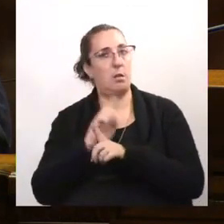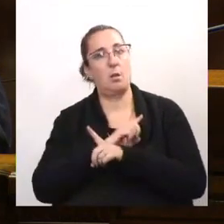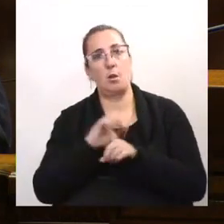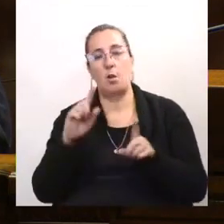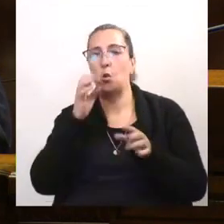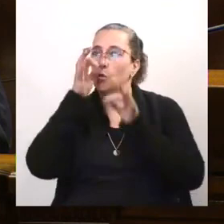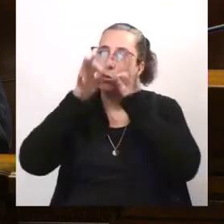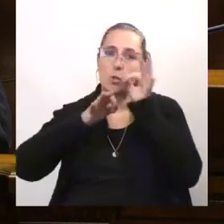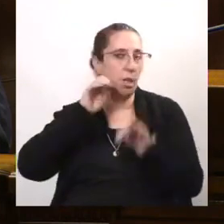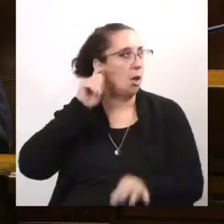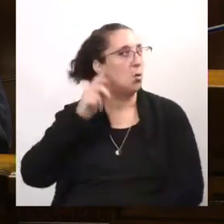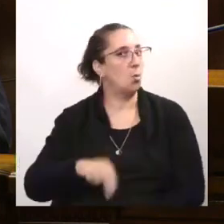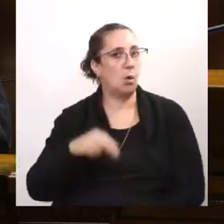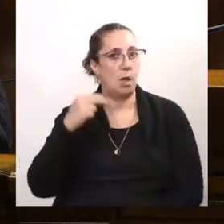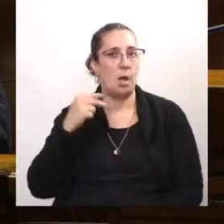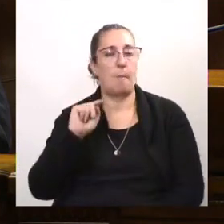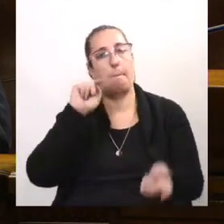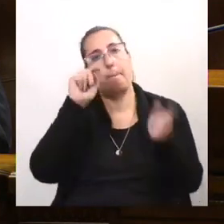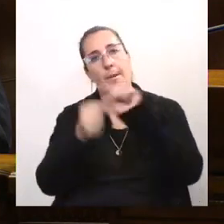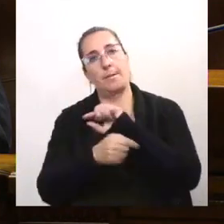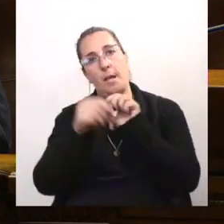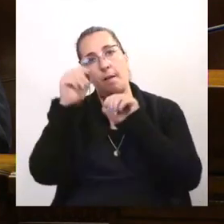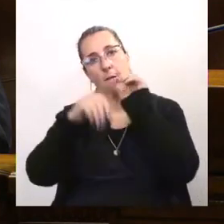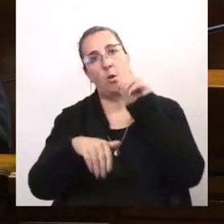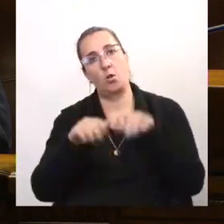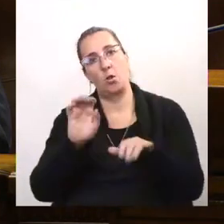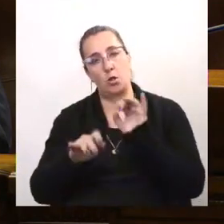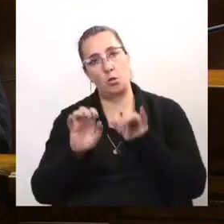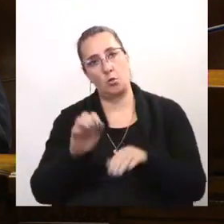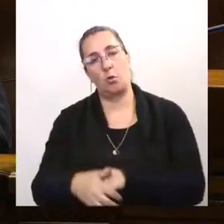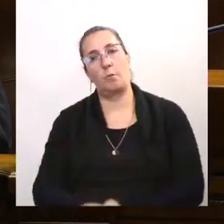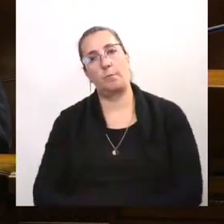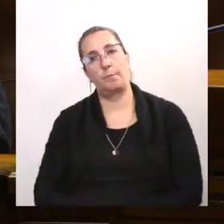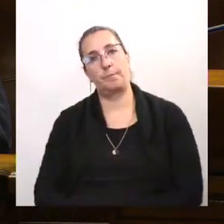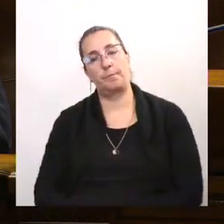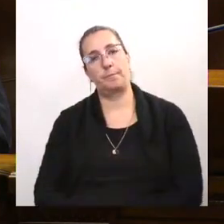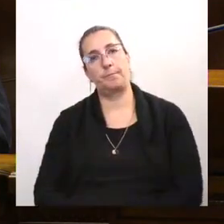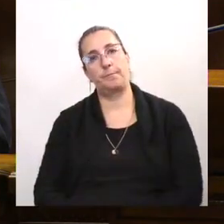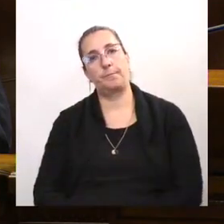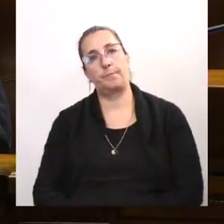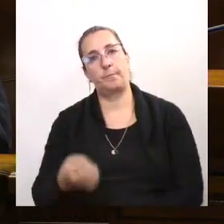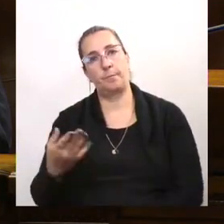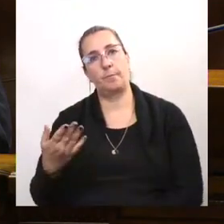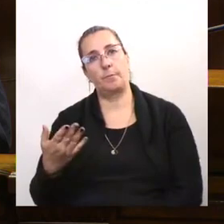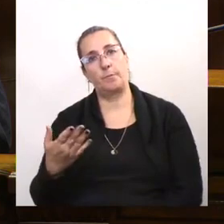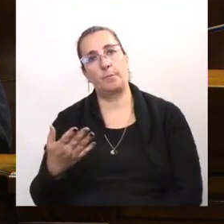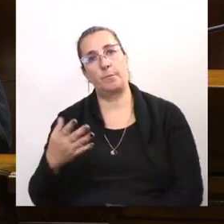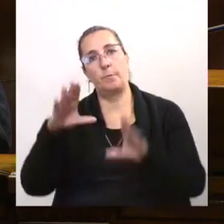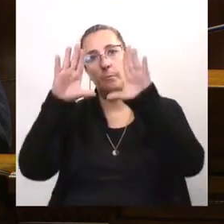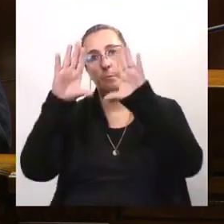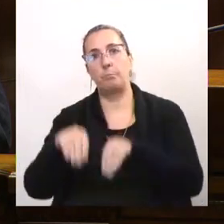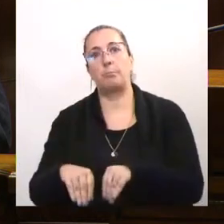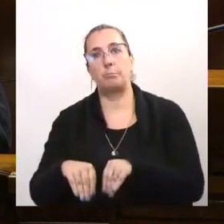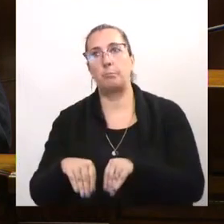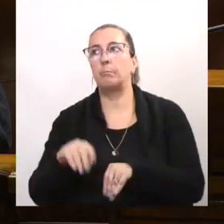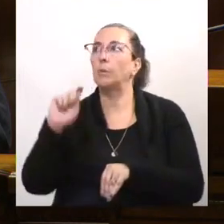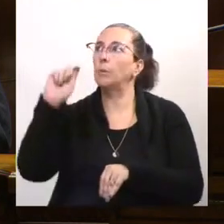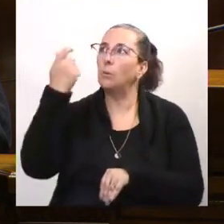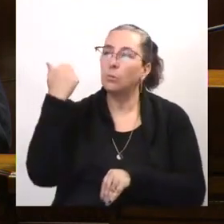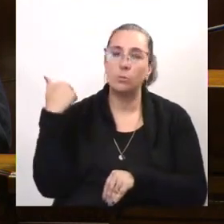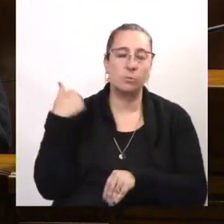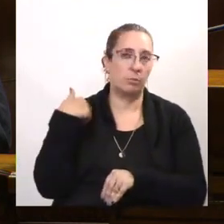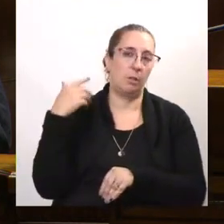sugiera nunca pasar al voto electrónico o a la urna electrónica, porque basta un corte de luz para dar por tierra todo un sistema